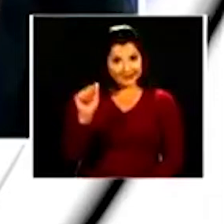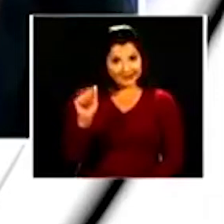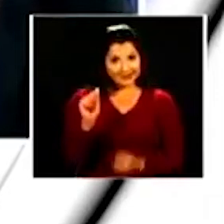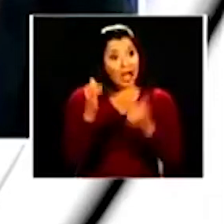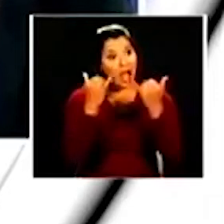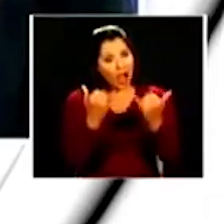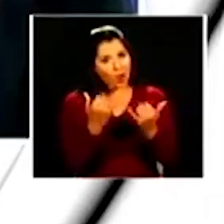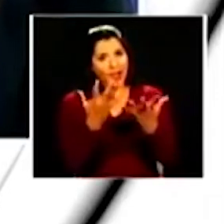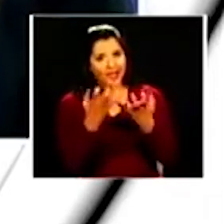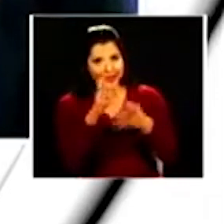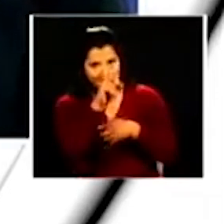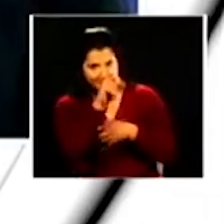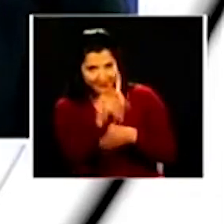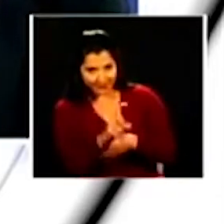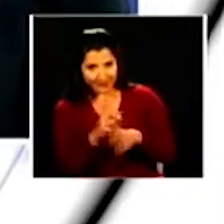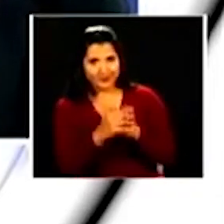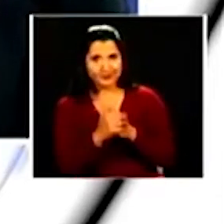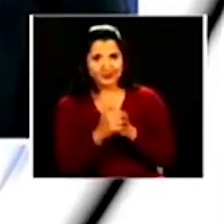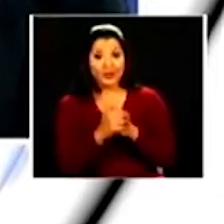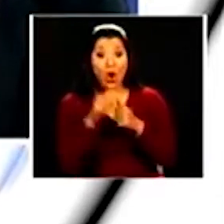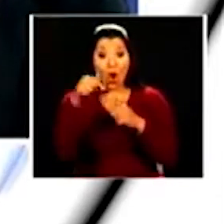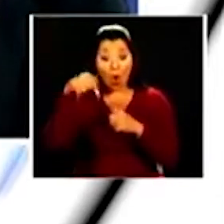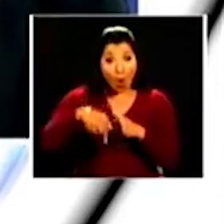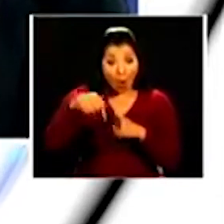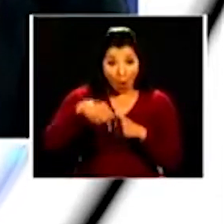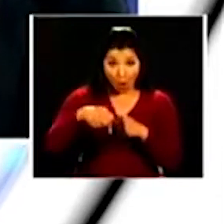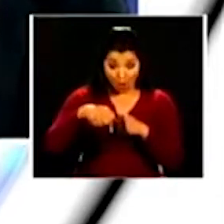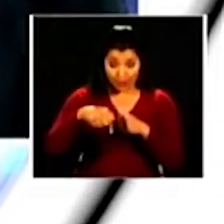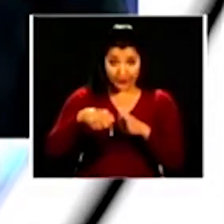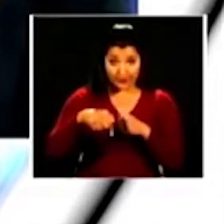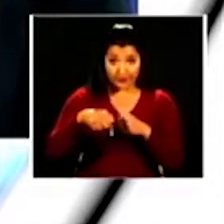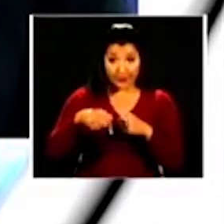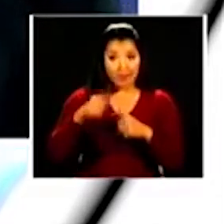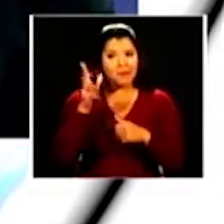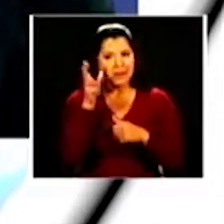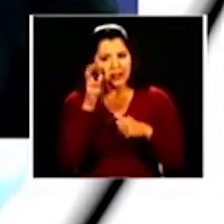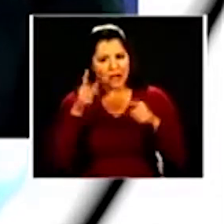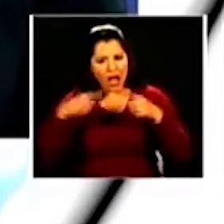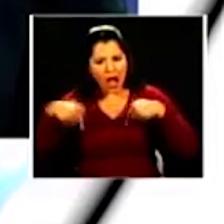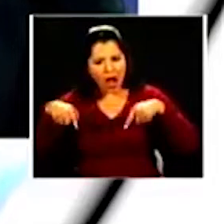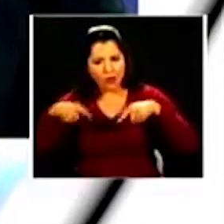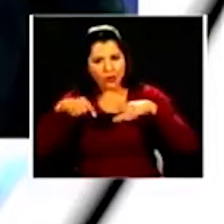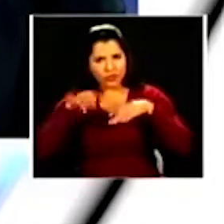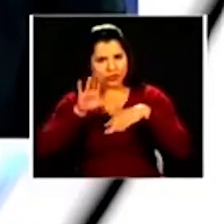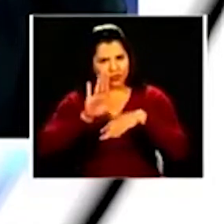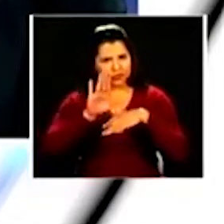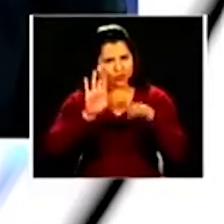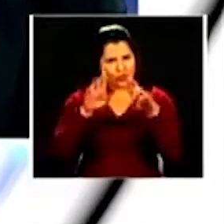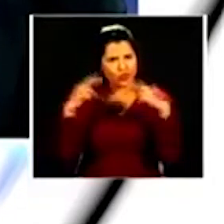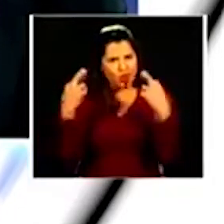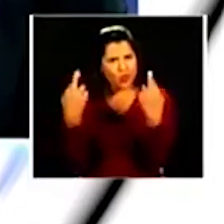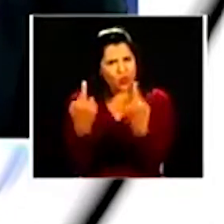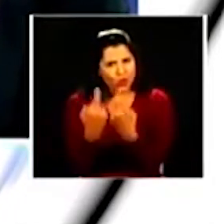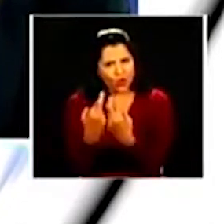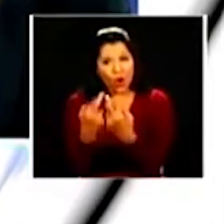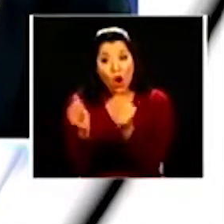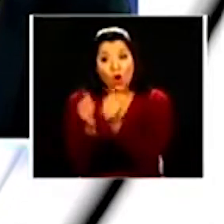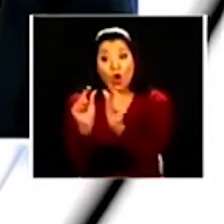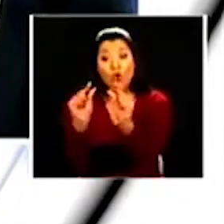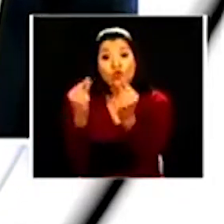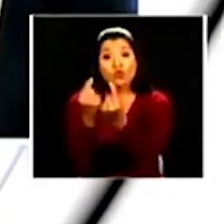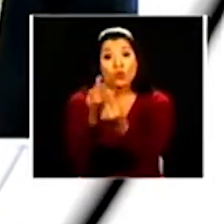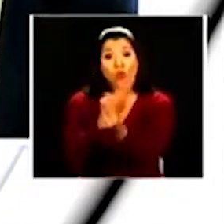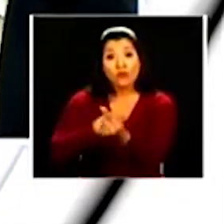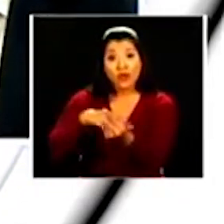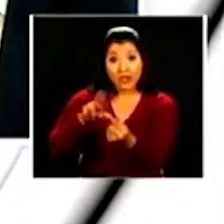pregunta. Hay en la prensa hoy un audio de una de sus reuniones con un grupo religioso, pero particularmente del que